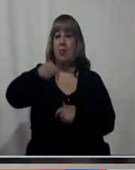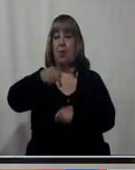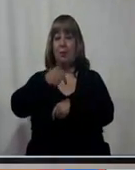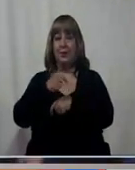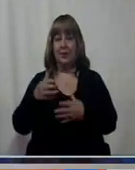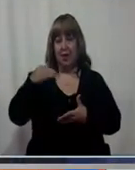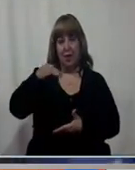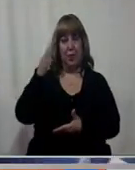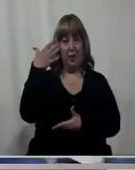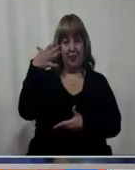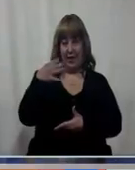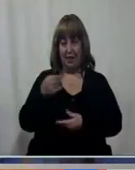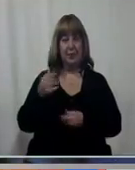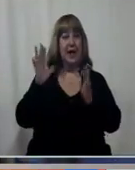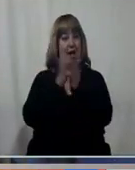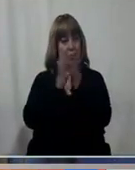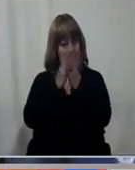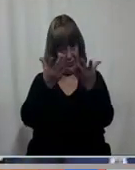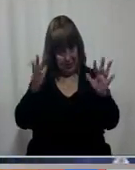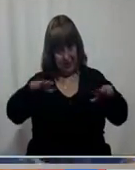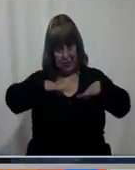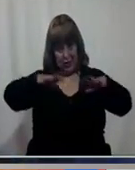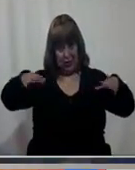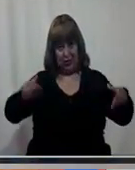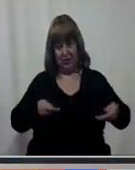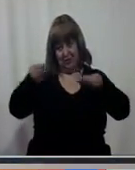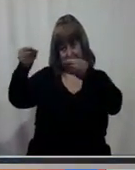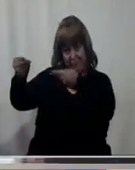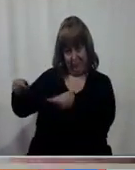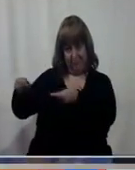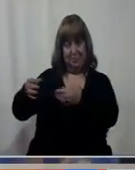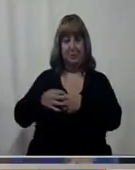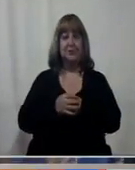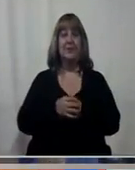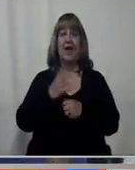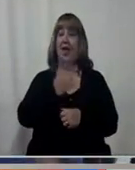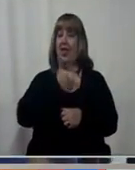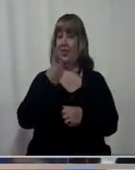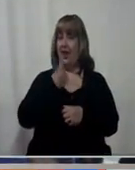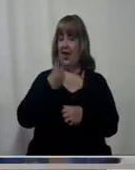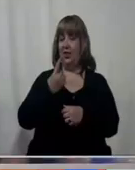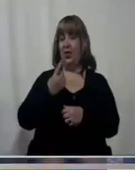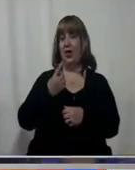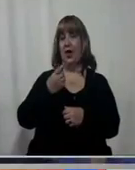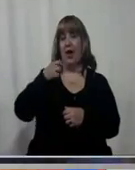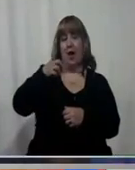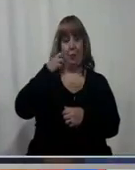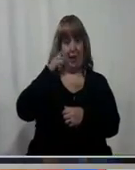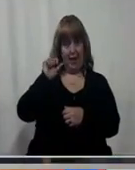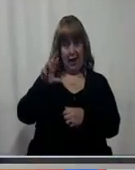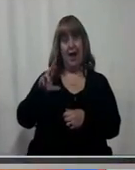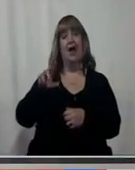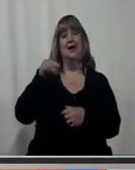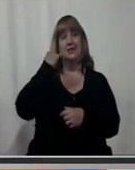entregar la bandera con el aplauso de todos los niños presentes. La directora Elizabeth y la